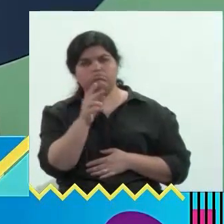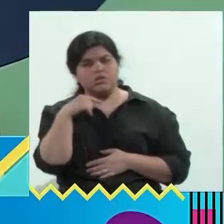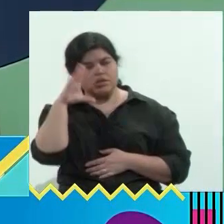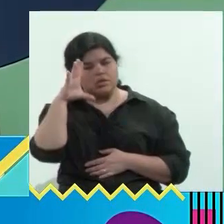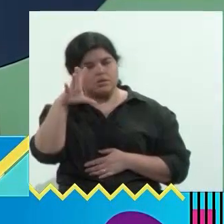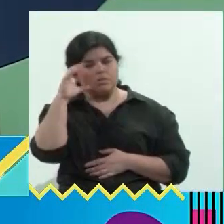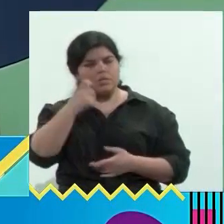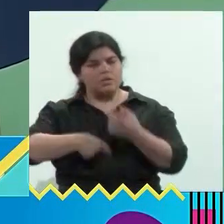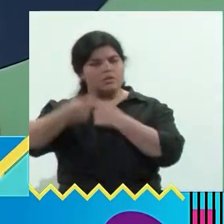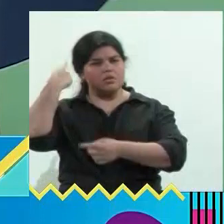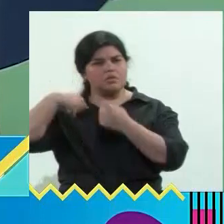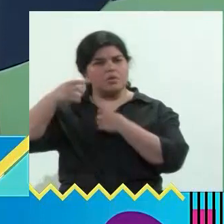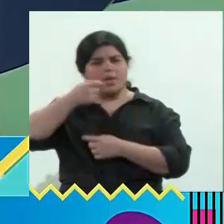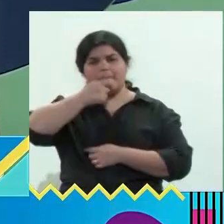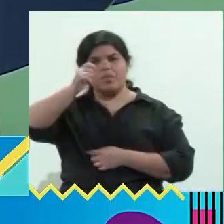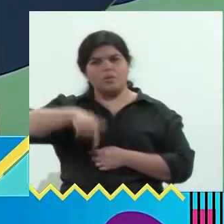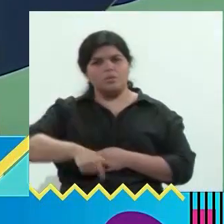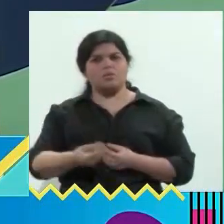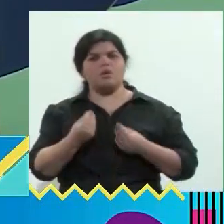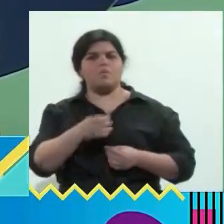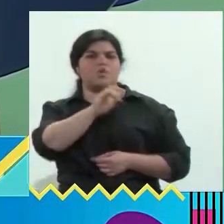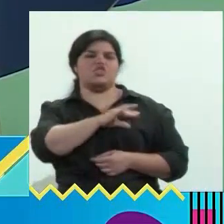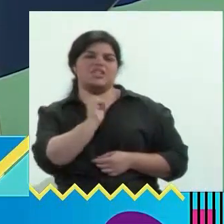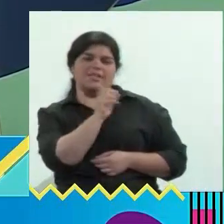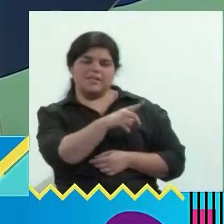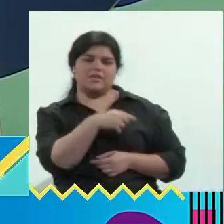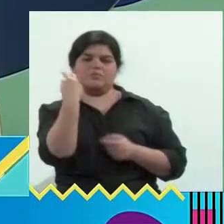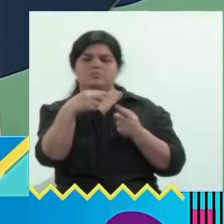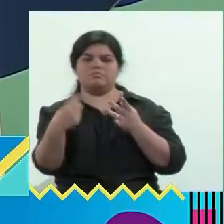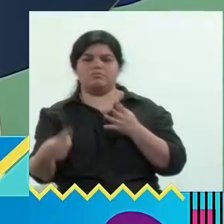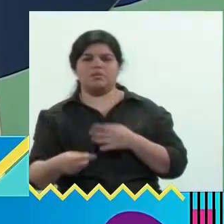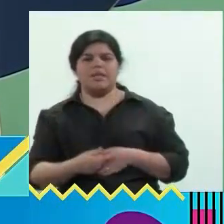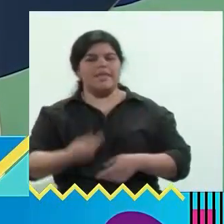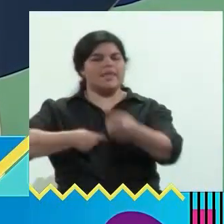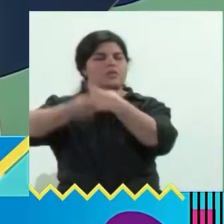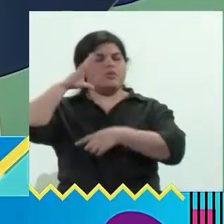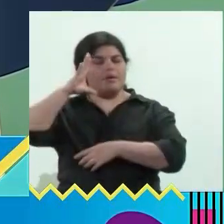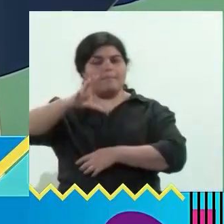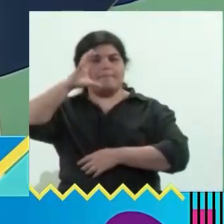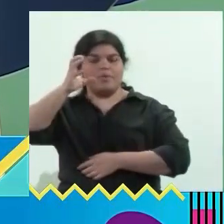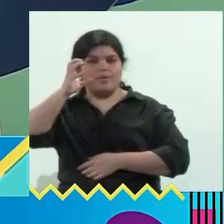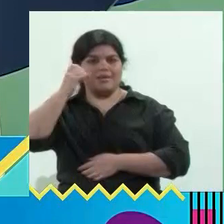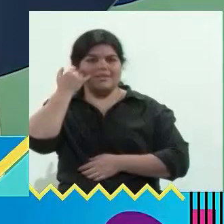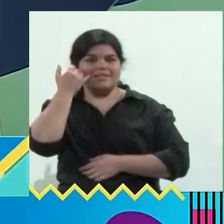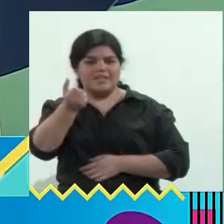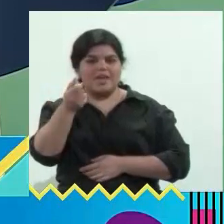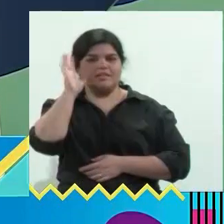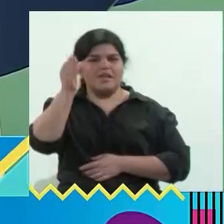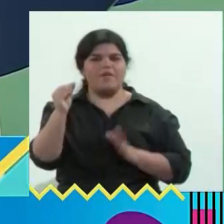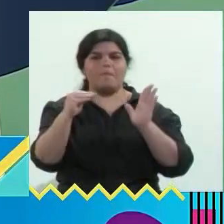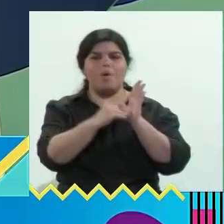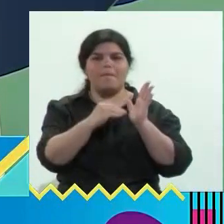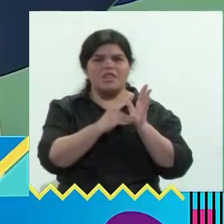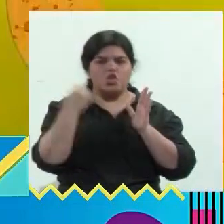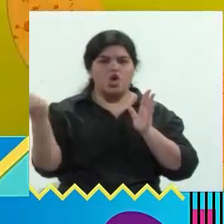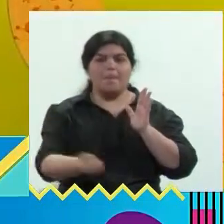más notables que ha tenido Mendoza o que ha tenido Concepción en Chile o cualquier otra ciudad. ¿Cuáles son? Y cuando tú te ubicas en la historia y miras los momentos más